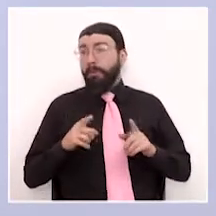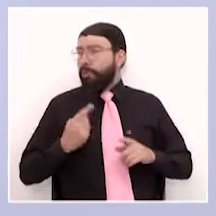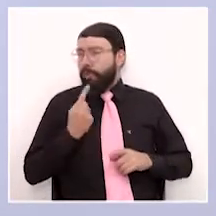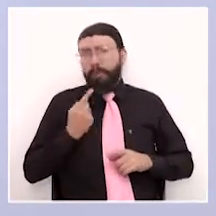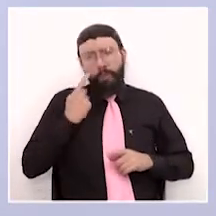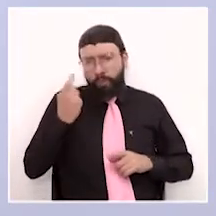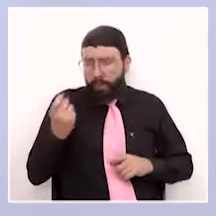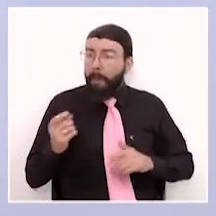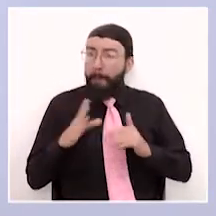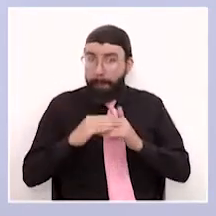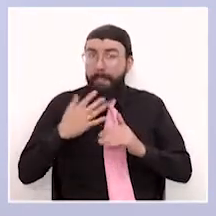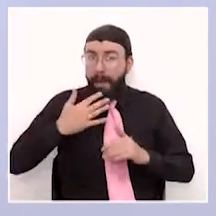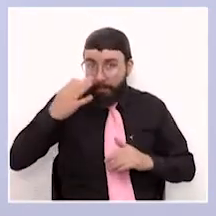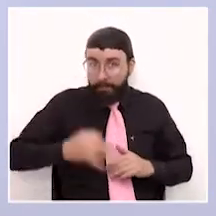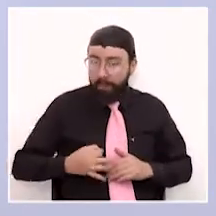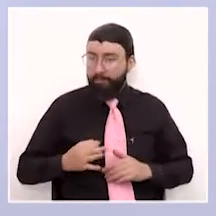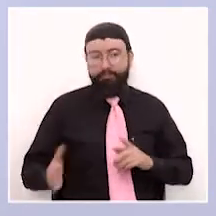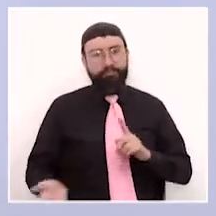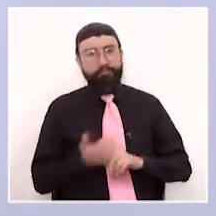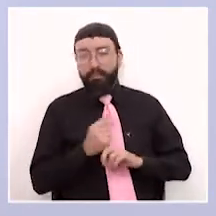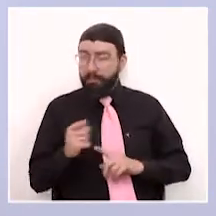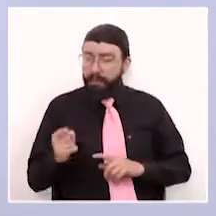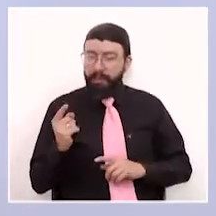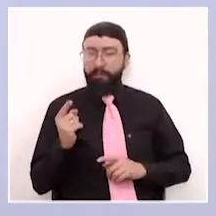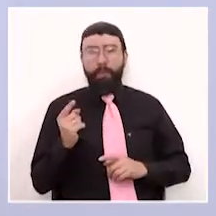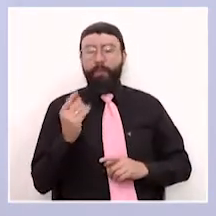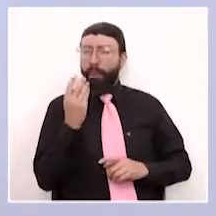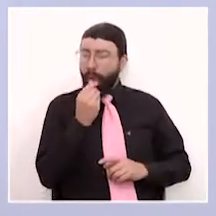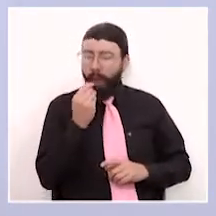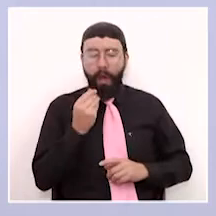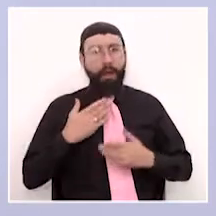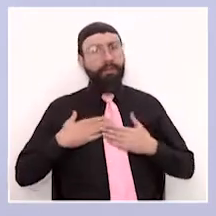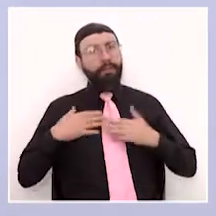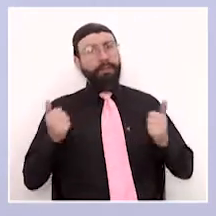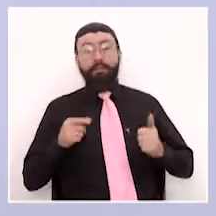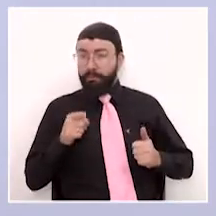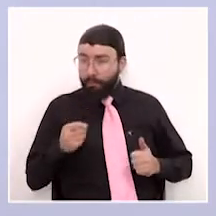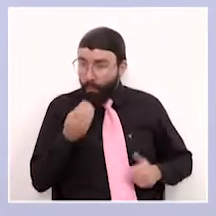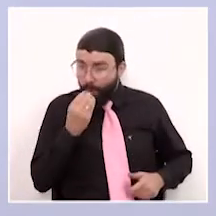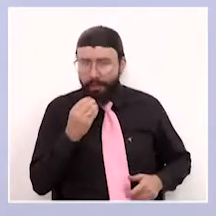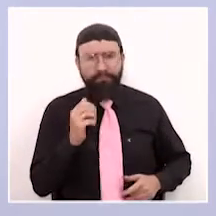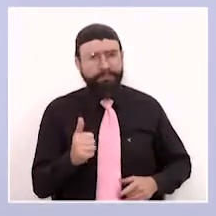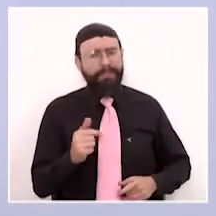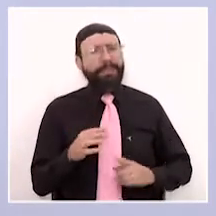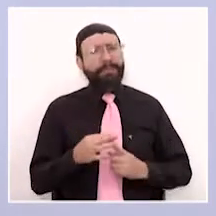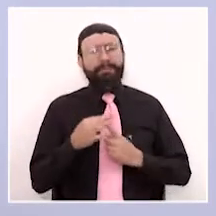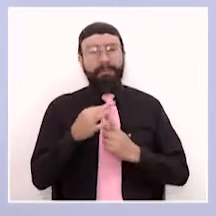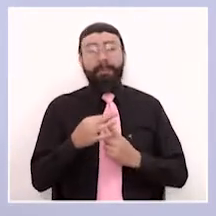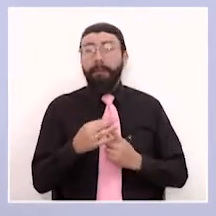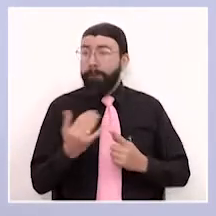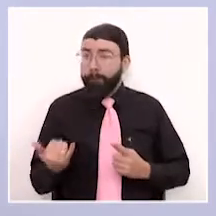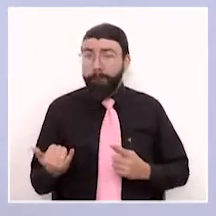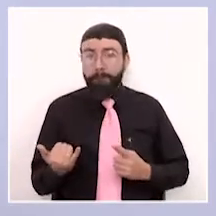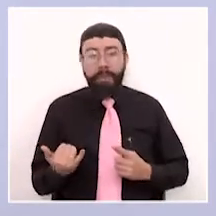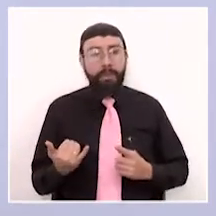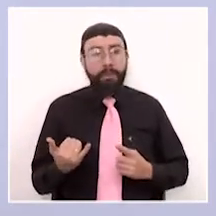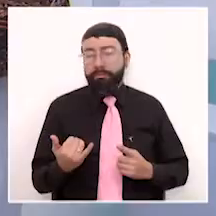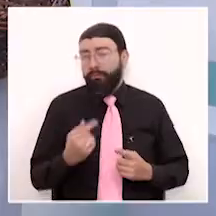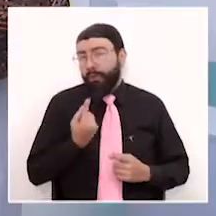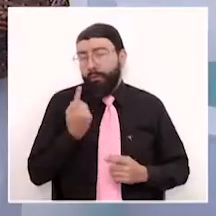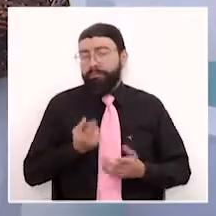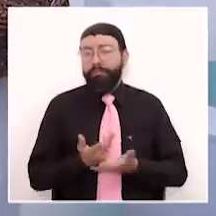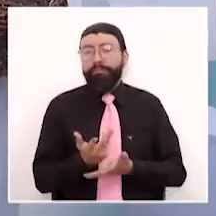pan real y se van a sorprender con el sabor que tiene, porque además de saludable, tiene un sabor espectacular. Entonces sería nada más